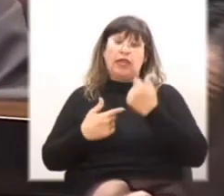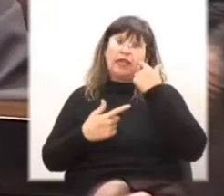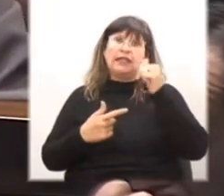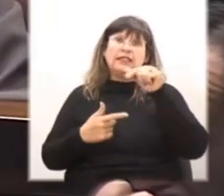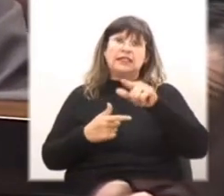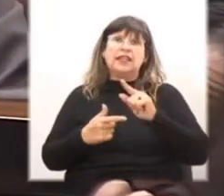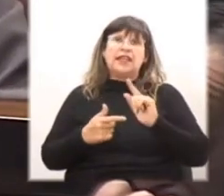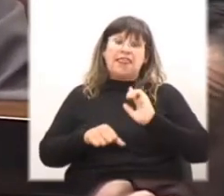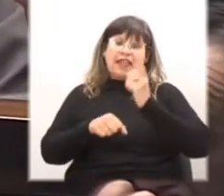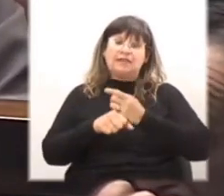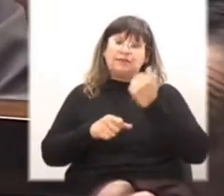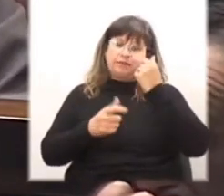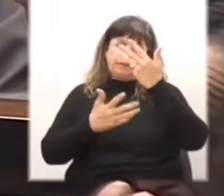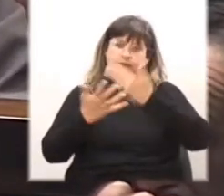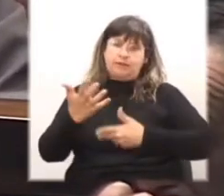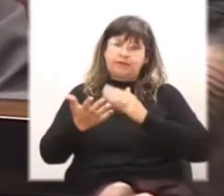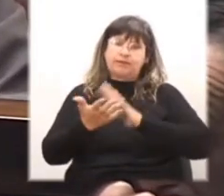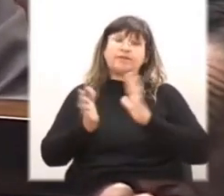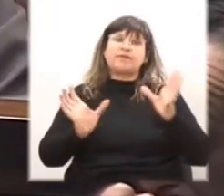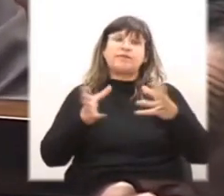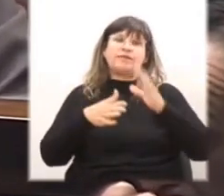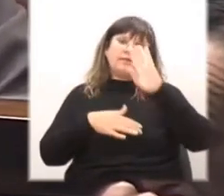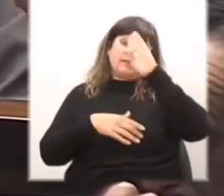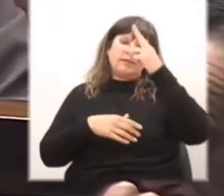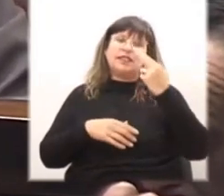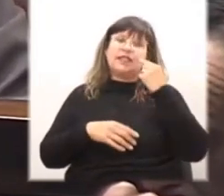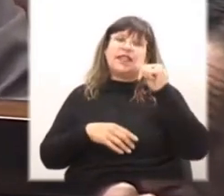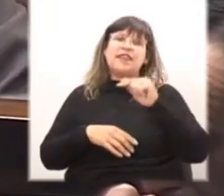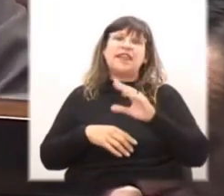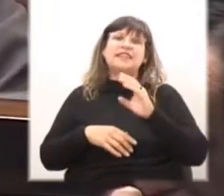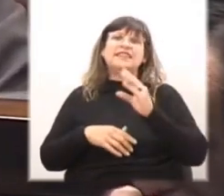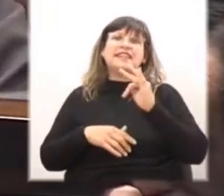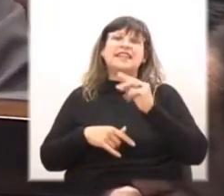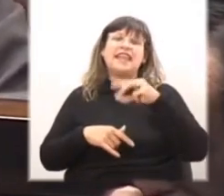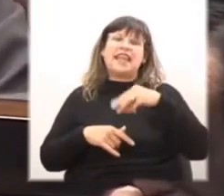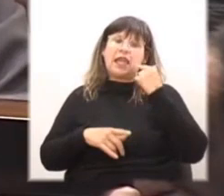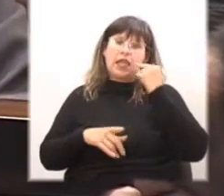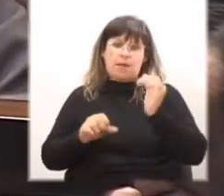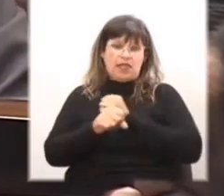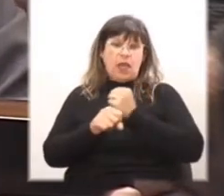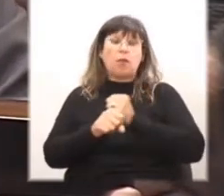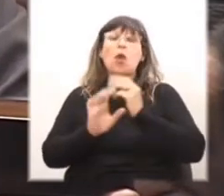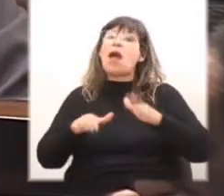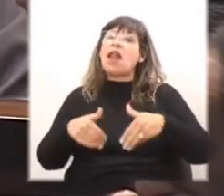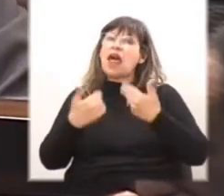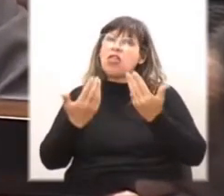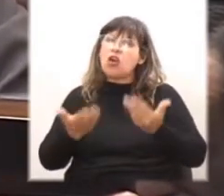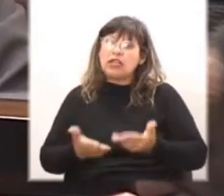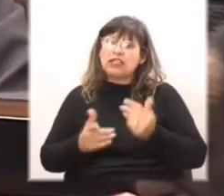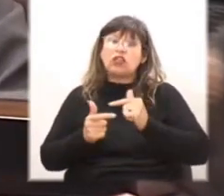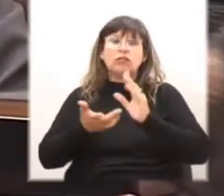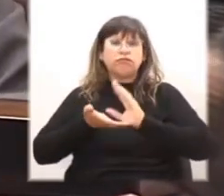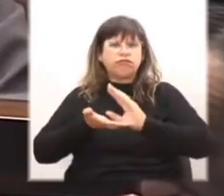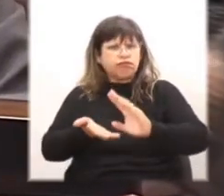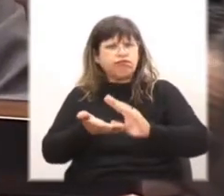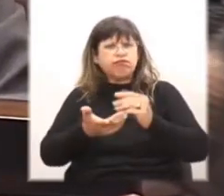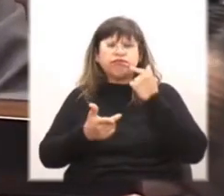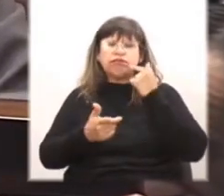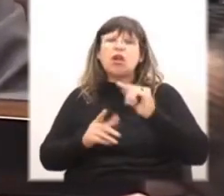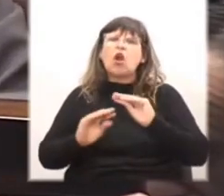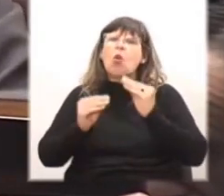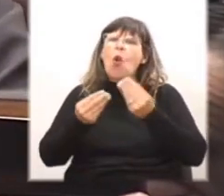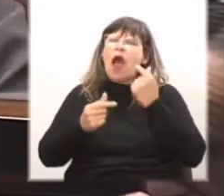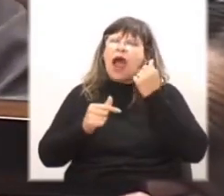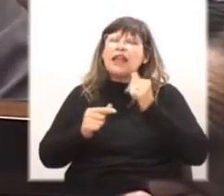las resoluciones de la Delegación Uruguay y de la CTM que aprueban esas donaciones y los montos resultantes entre el 2020